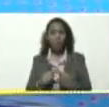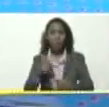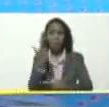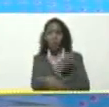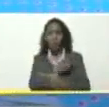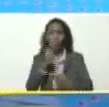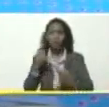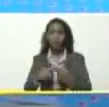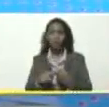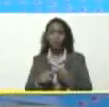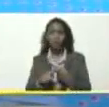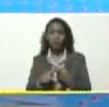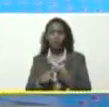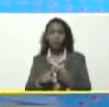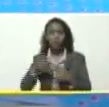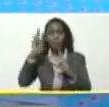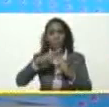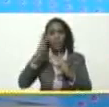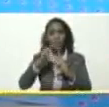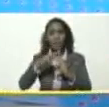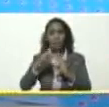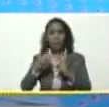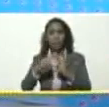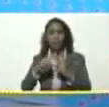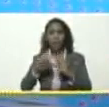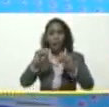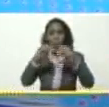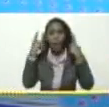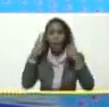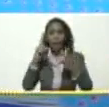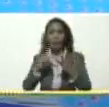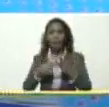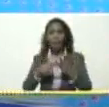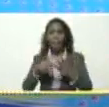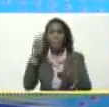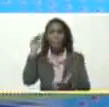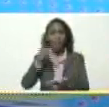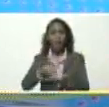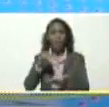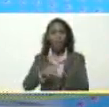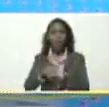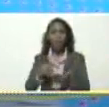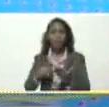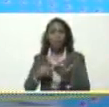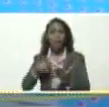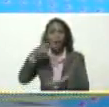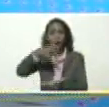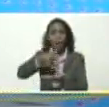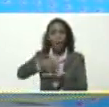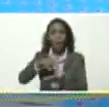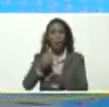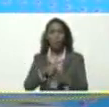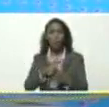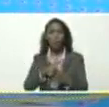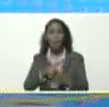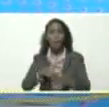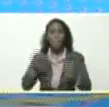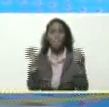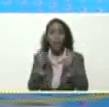vacunación, Táchira, La Guaira, Miranda, Carabobo,